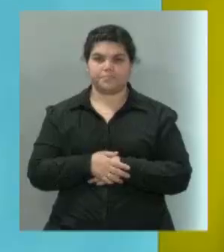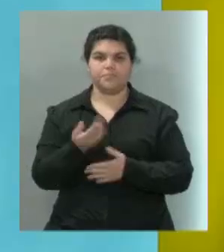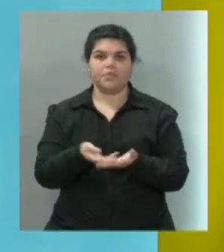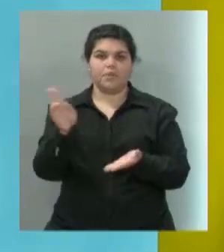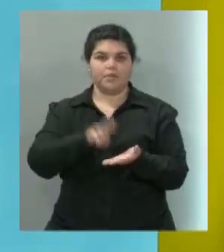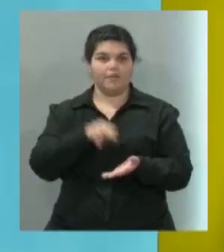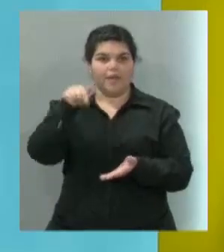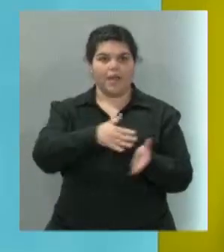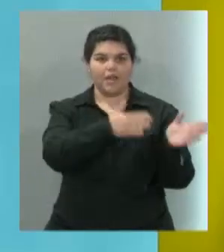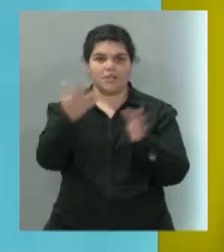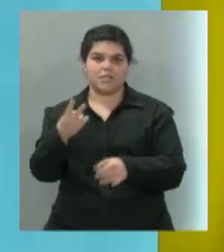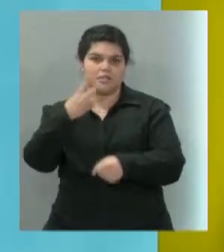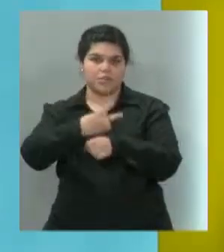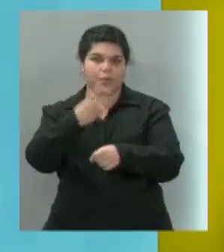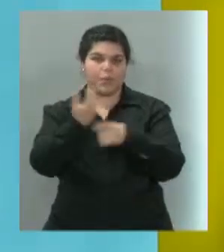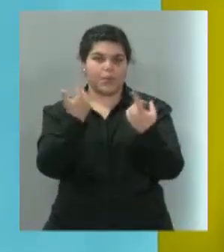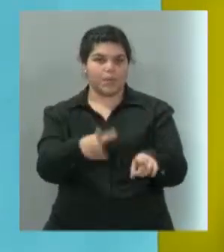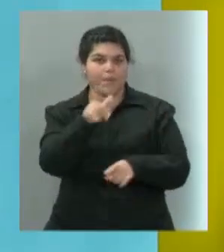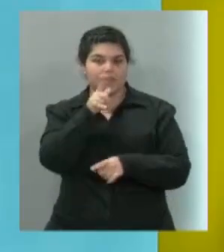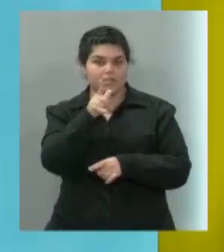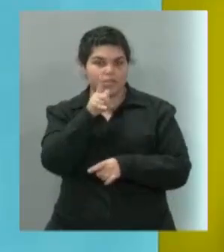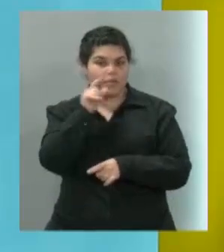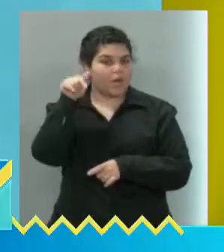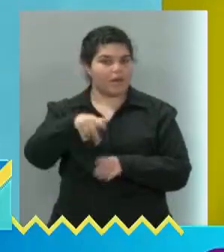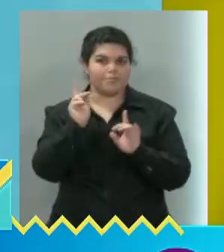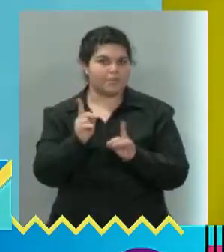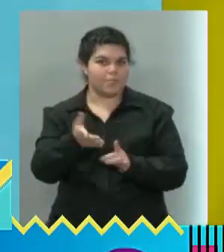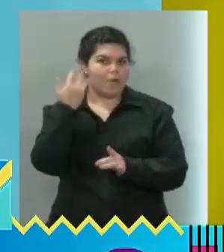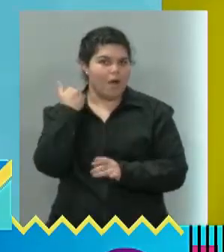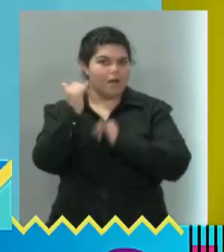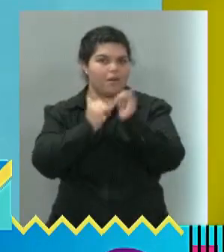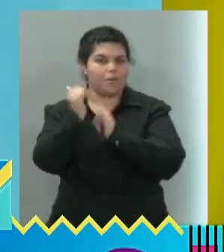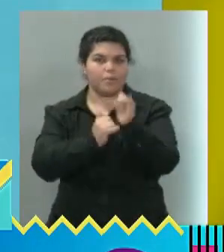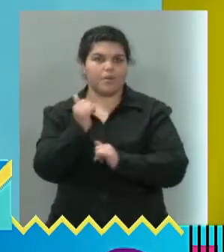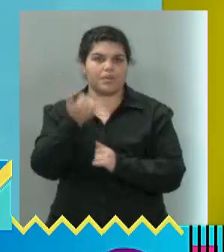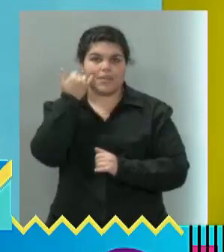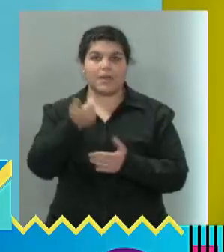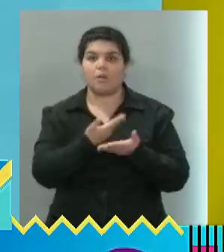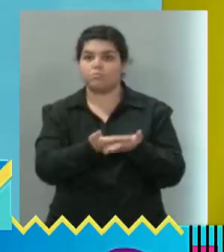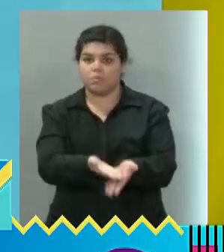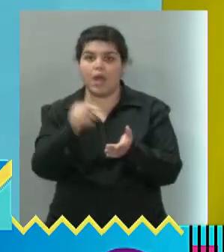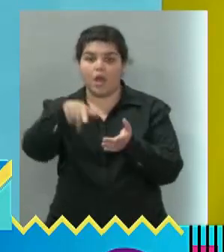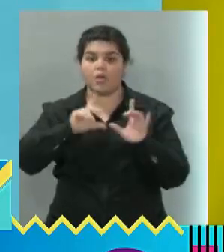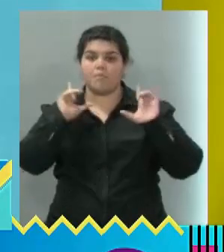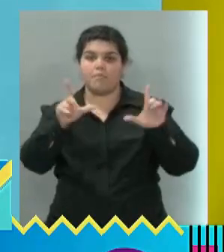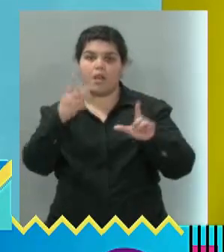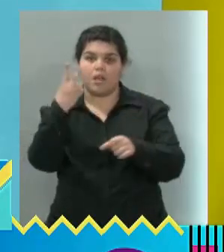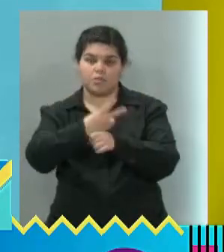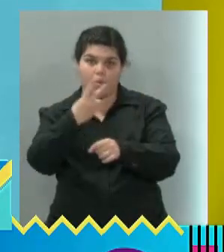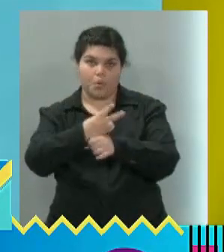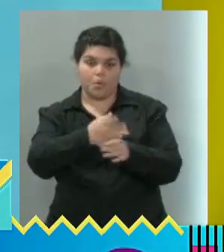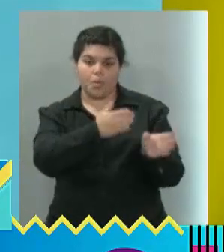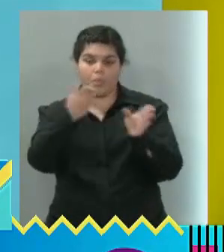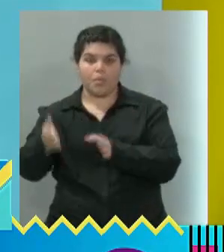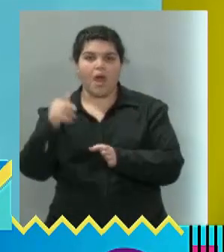Regresamos, estamos en el segundo bloque de Distintos Parecidos. Como bien decíamos, está presentado el clip y vamos a ir a la placa de este segundo bloque, ya relacionado